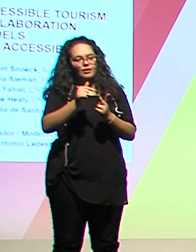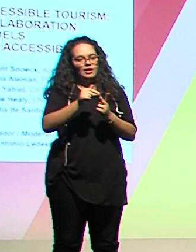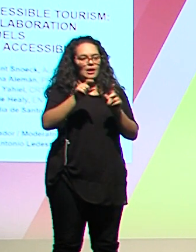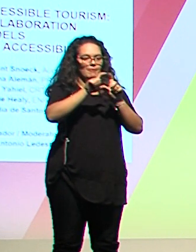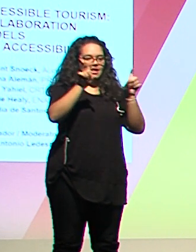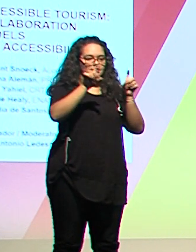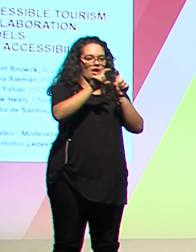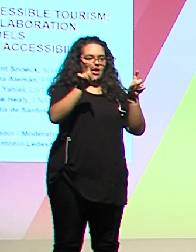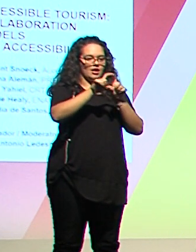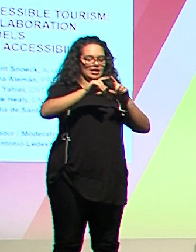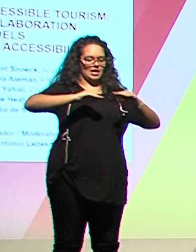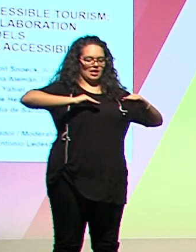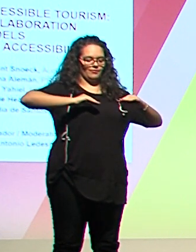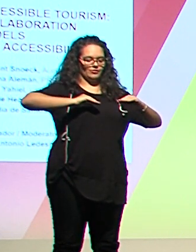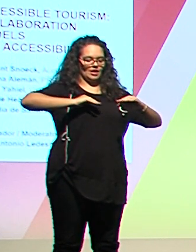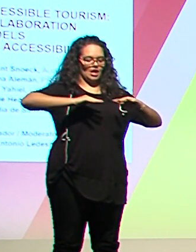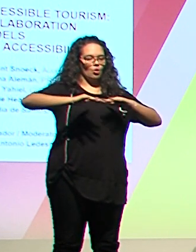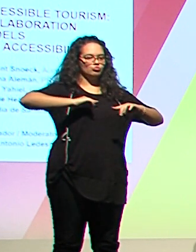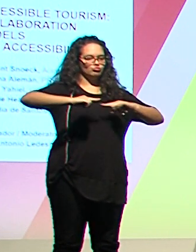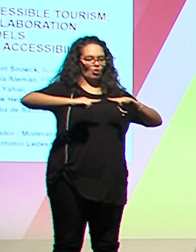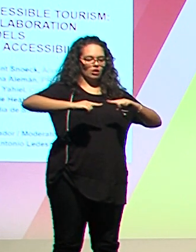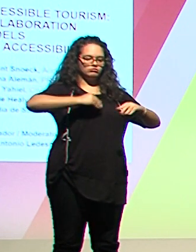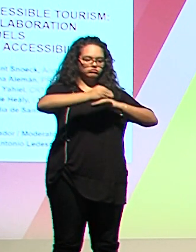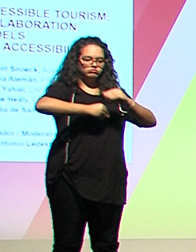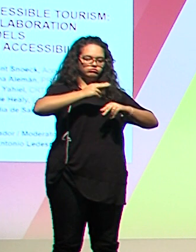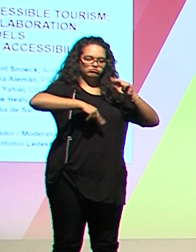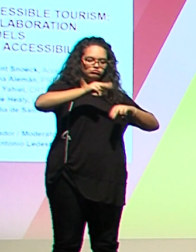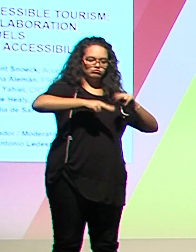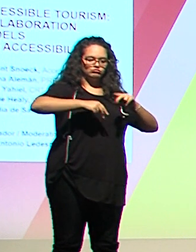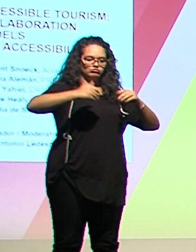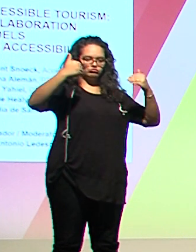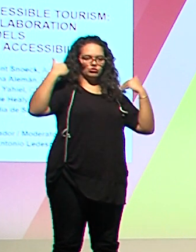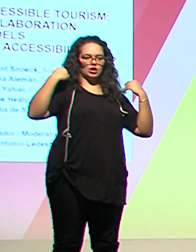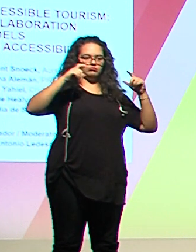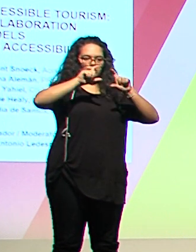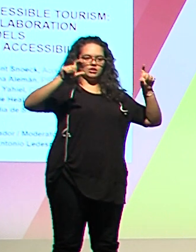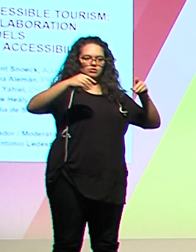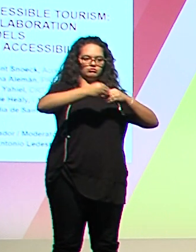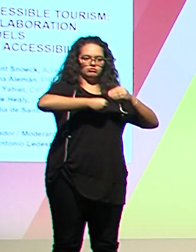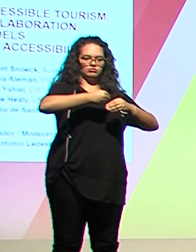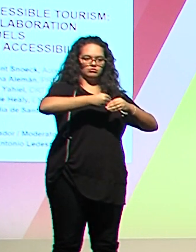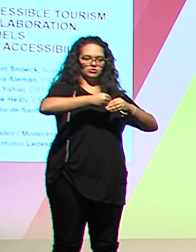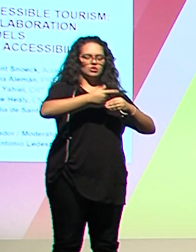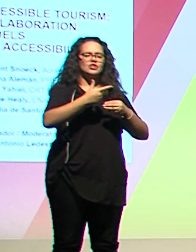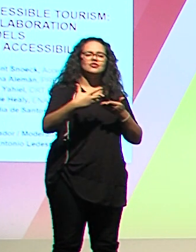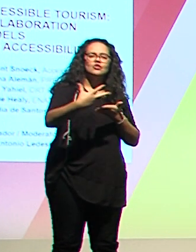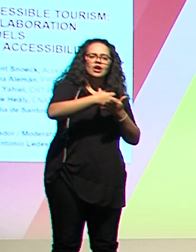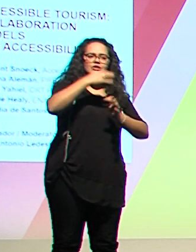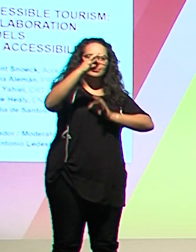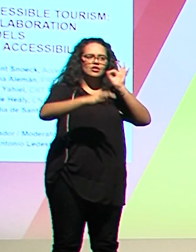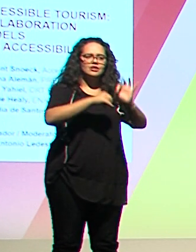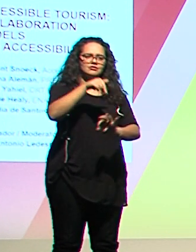empresa ejecutora, la empresa de construcción, que va a hacer eso. Creo que todas las organizaciones que estáis hoy